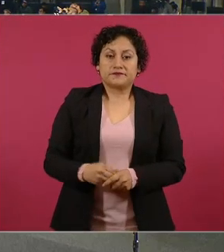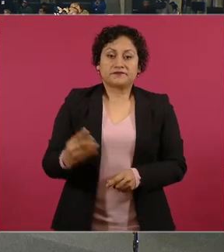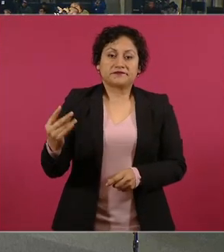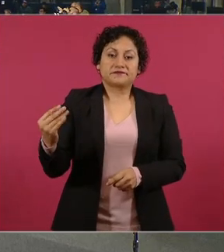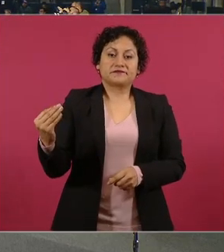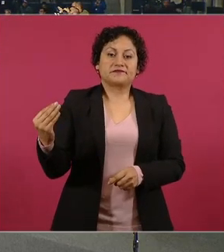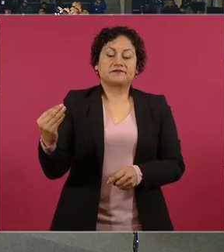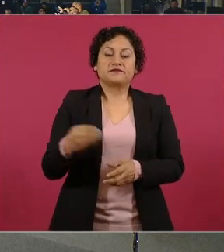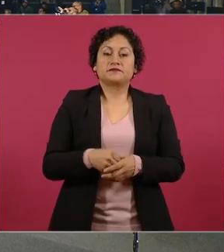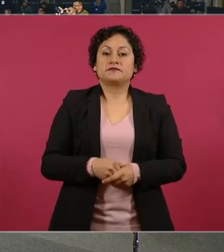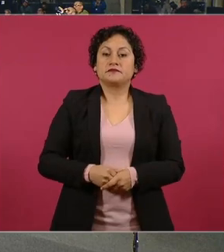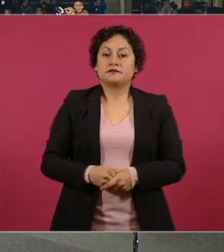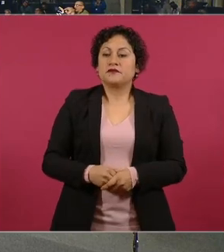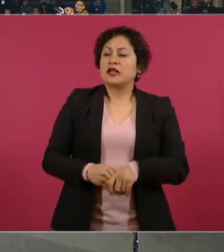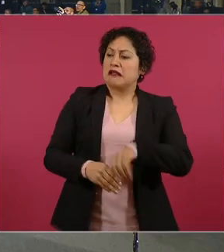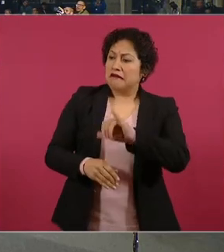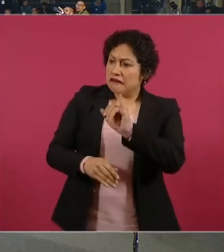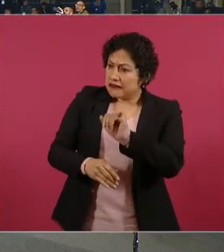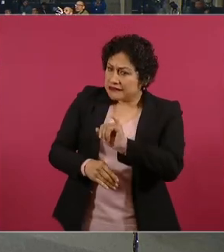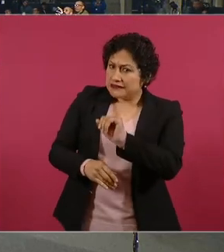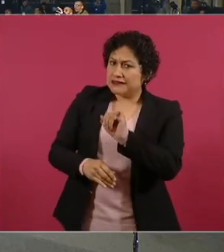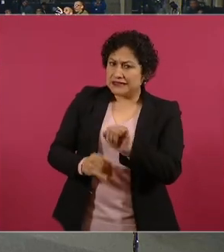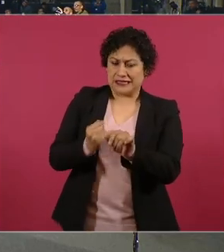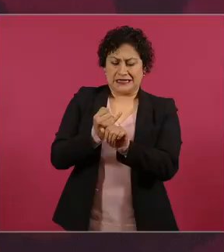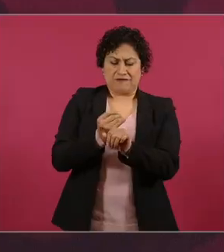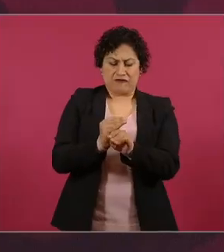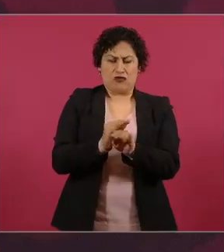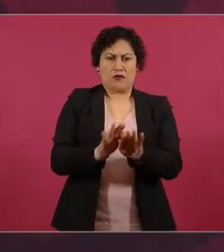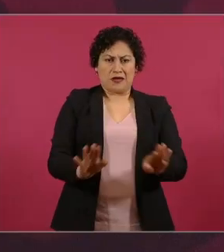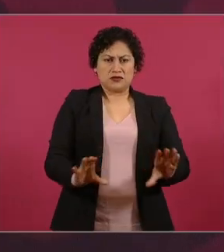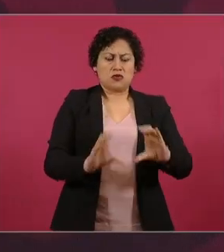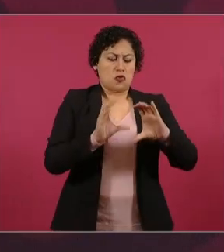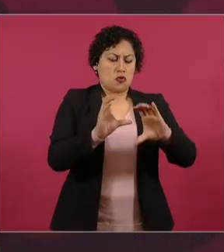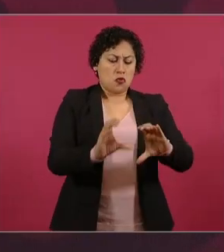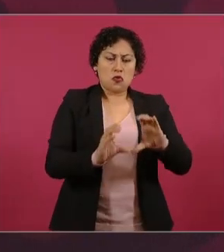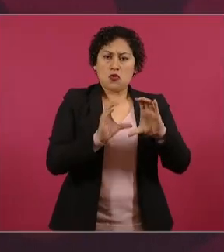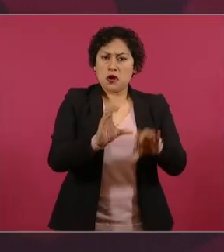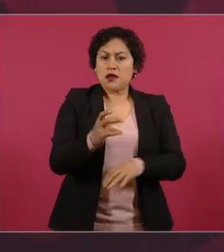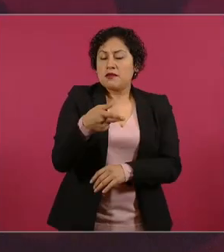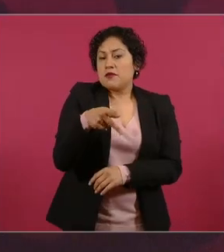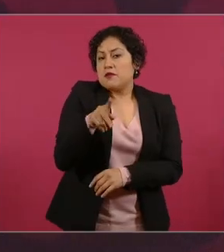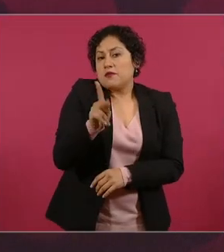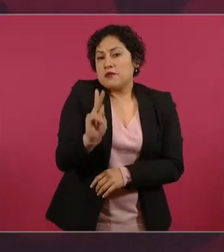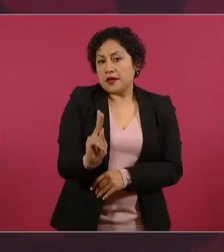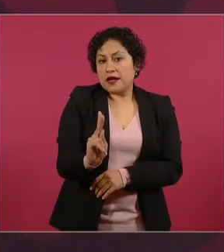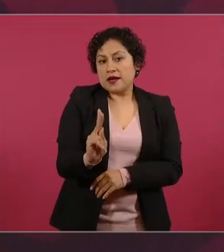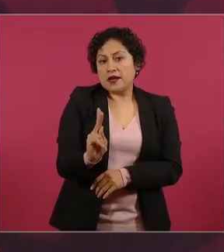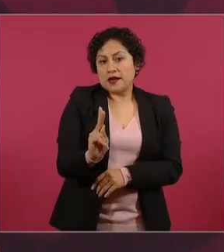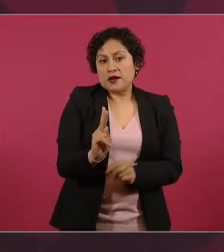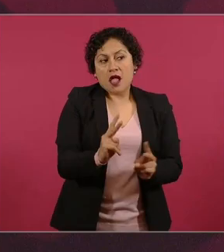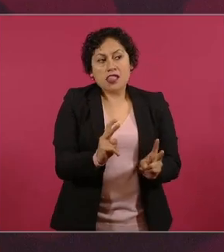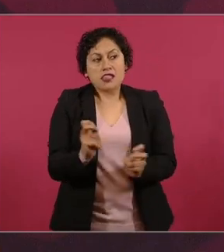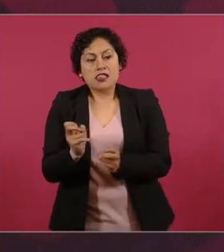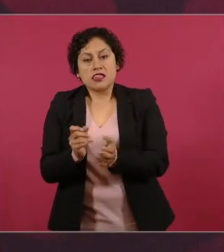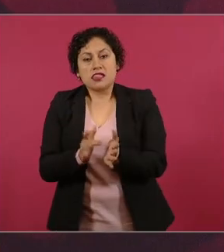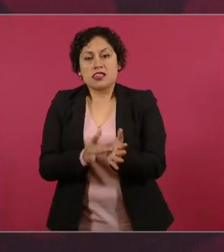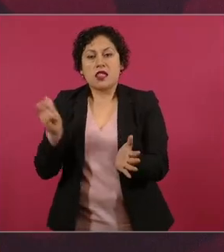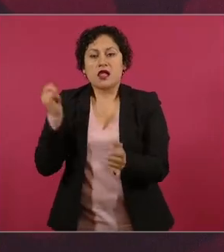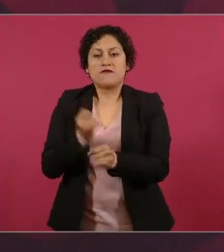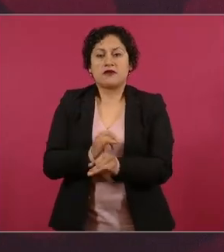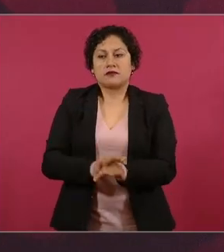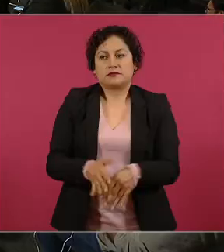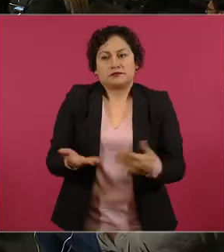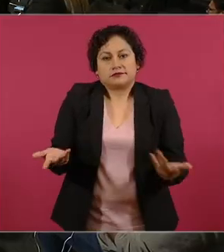Sí, se cuidan los datos, pero los hackeos se dan. Sí,